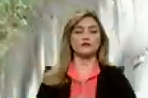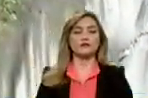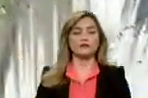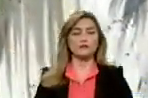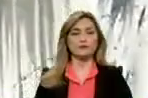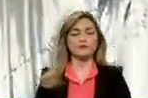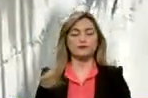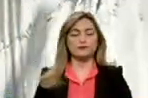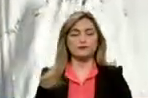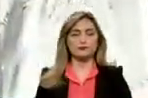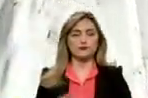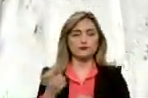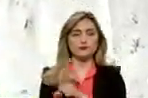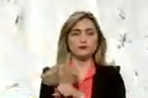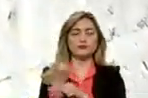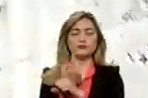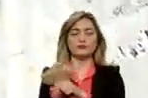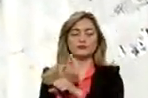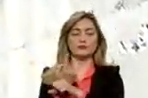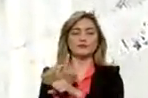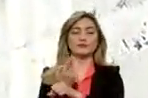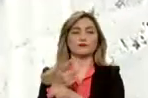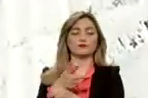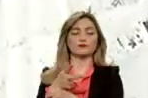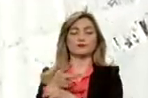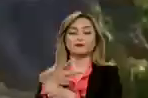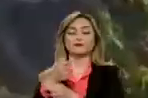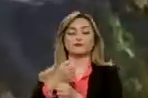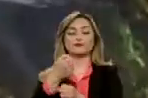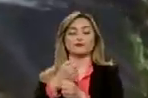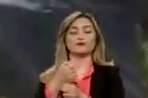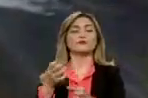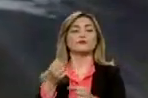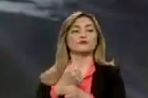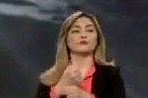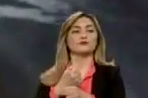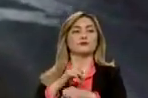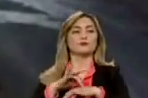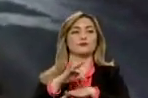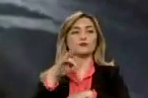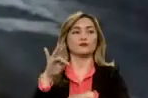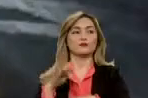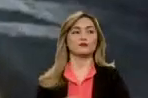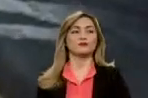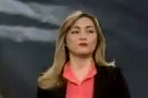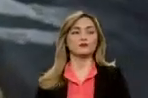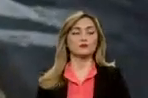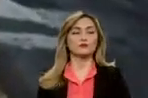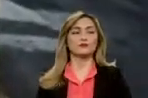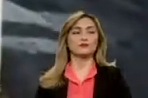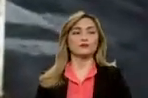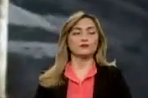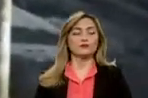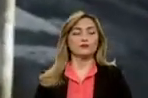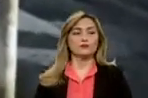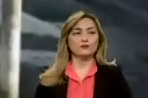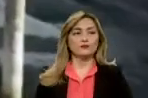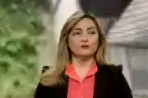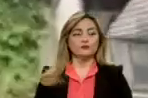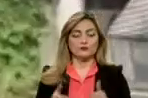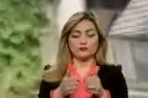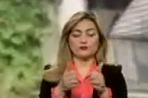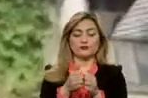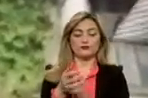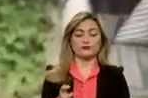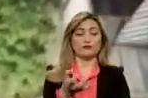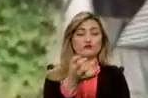mostrarles imágenes aéreas de sobre los trabajos que se realizan desde muy temprano en este sector. Hay maquinaria,